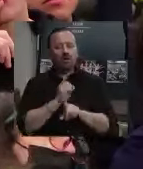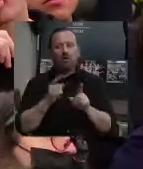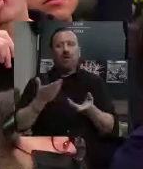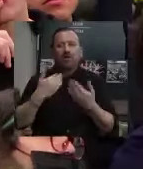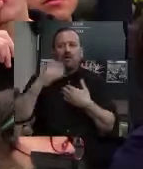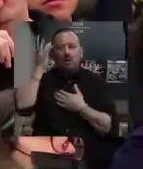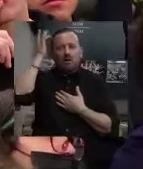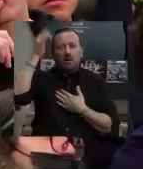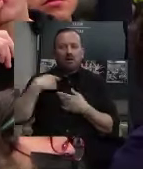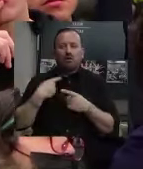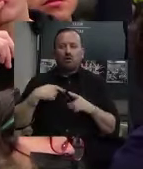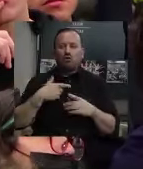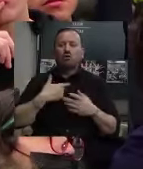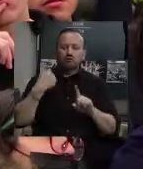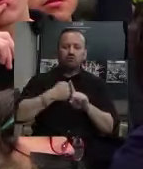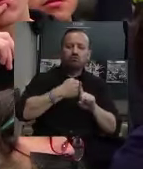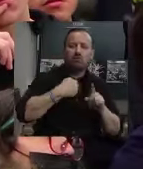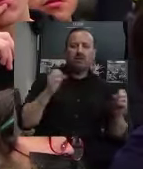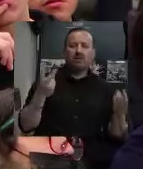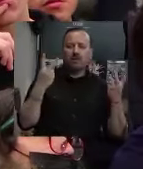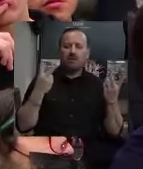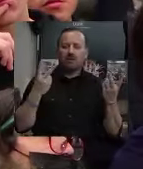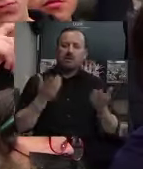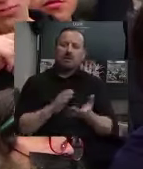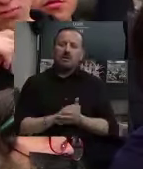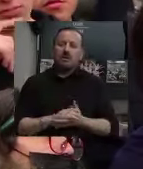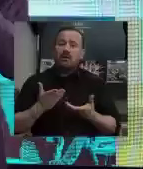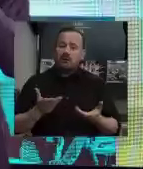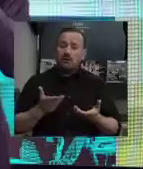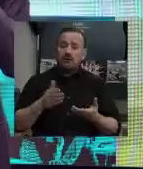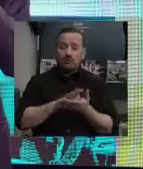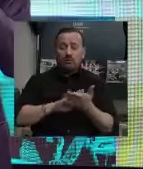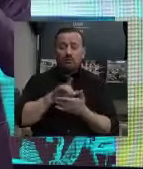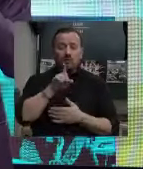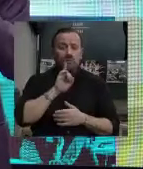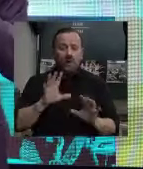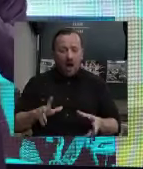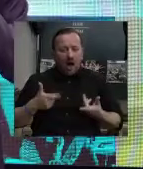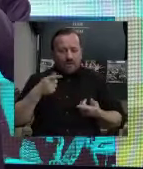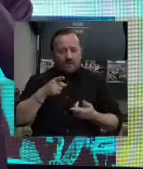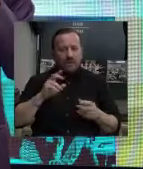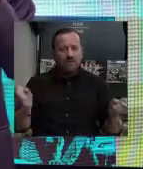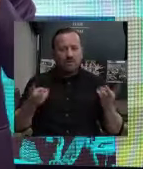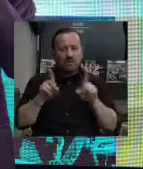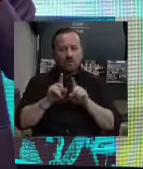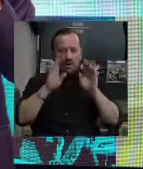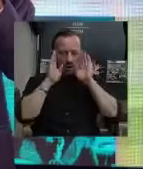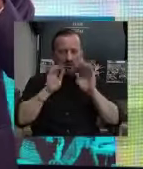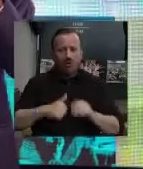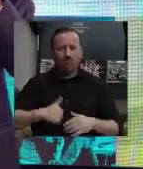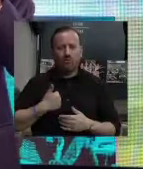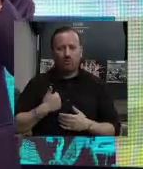con lo demás me defiendo cierto y eso cuando tú tienes una vida la vida está centrada en torno a la